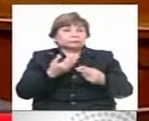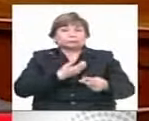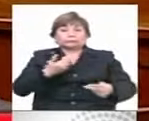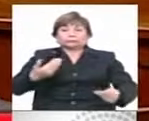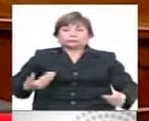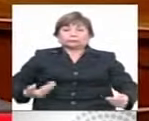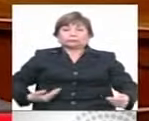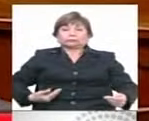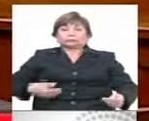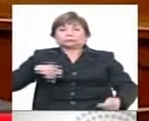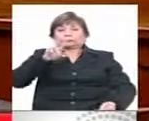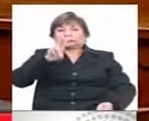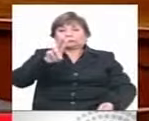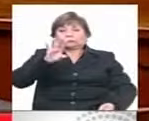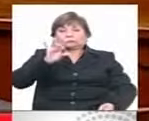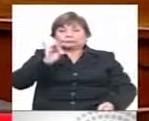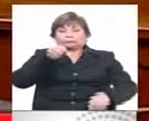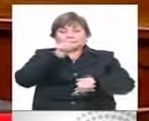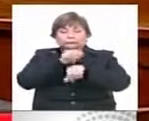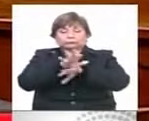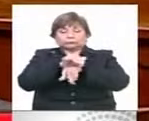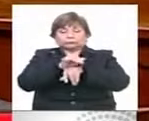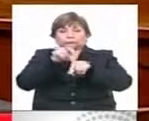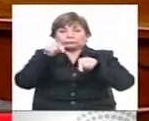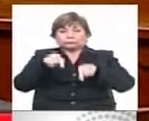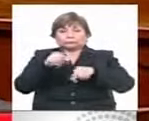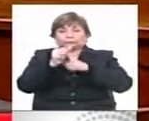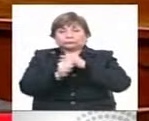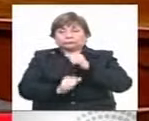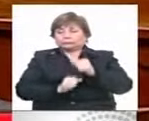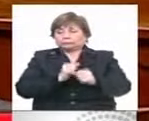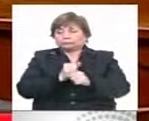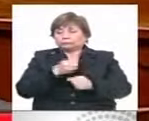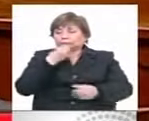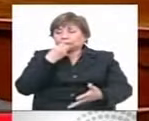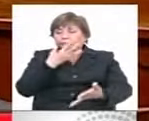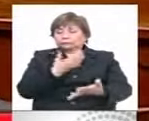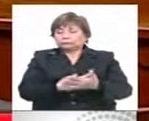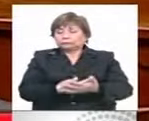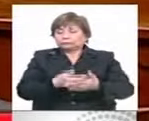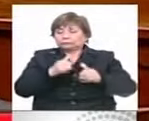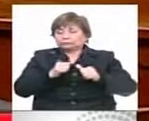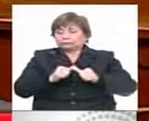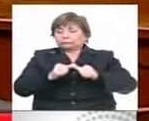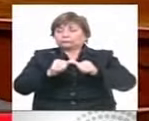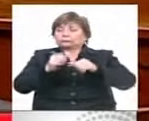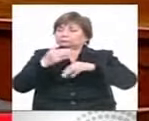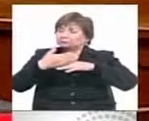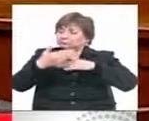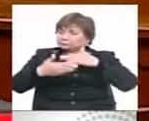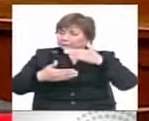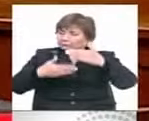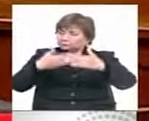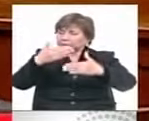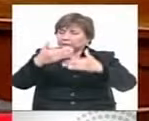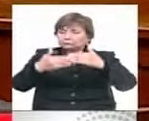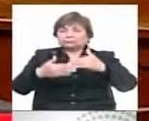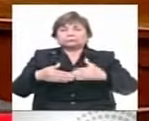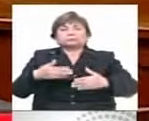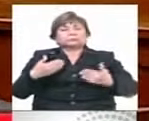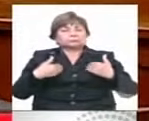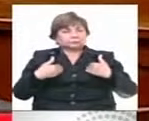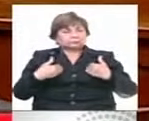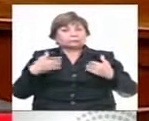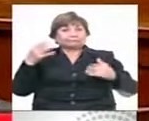gobierno el 28 de julio de este año. Y si bien seguimos saliendo adelante y